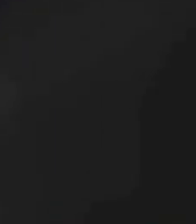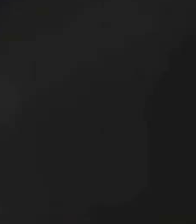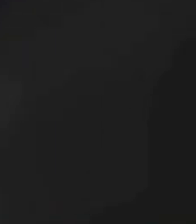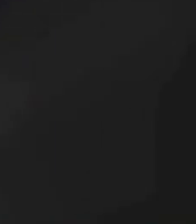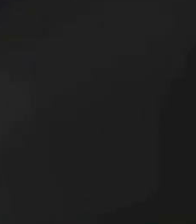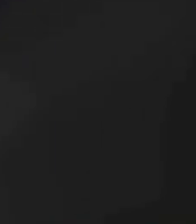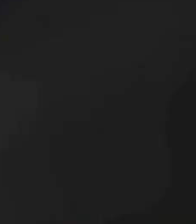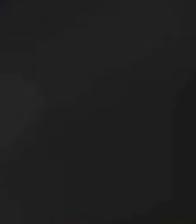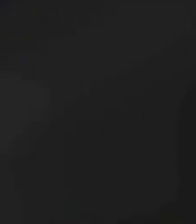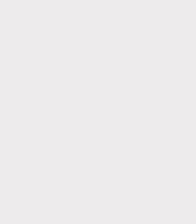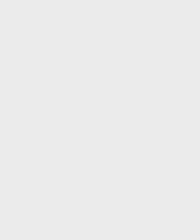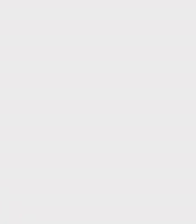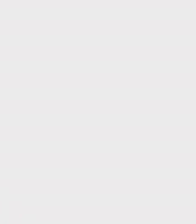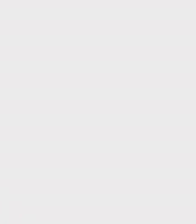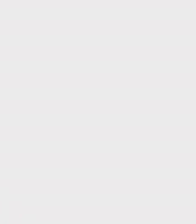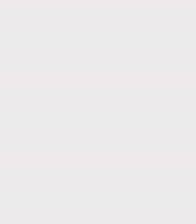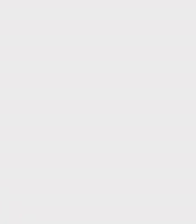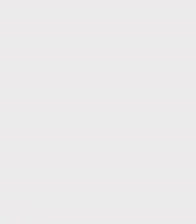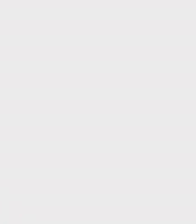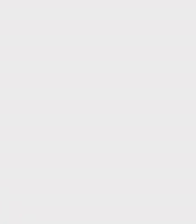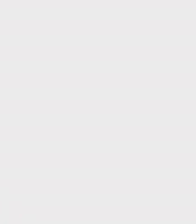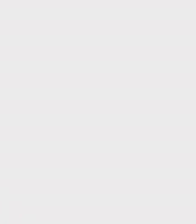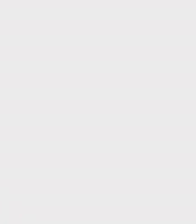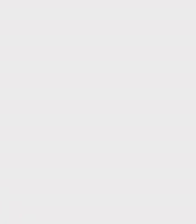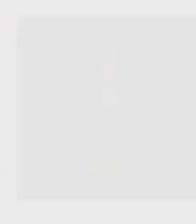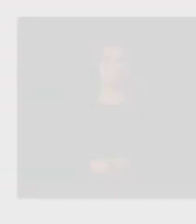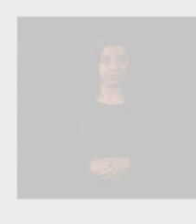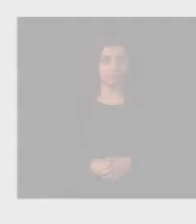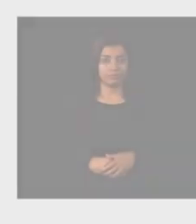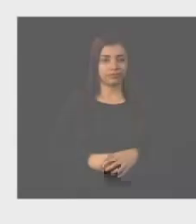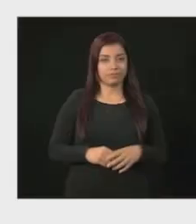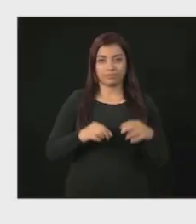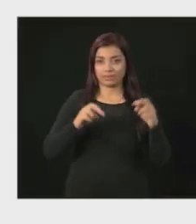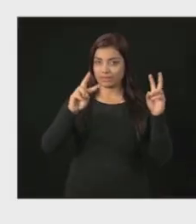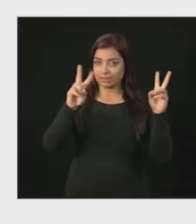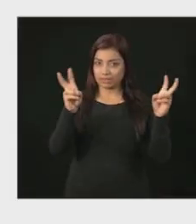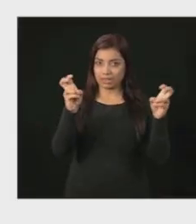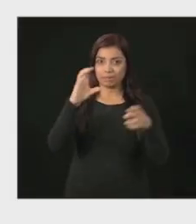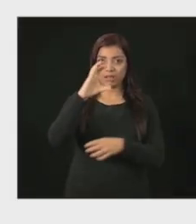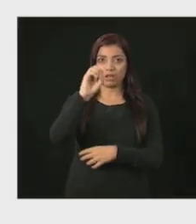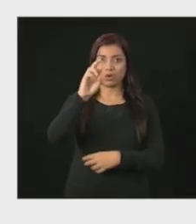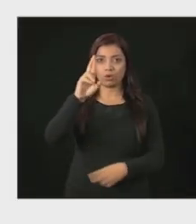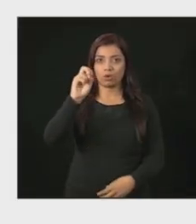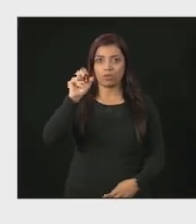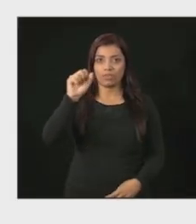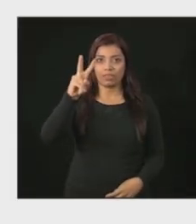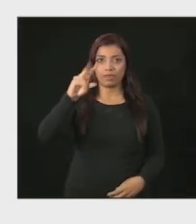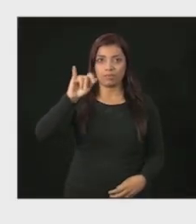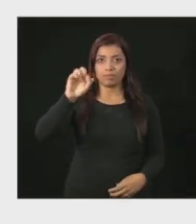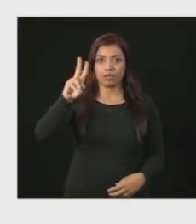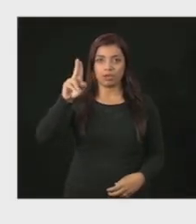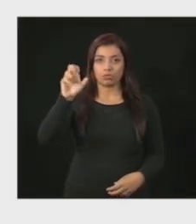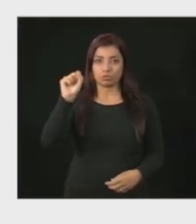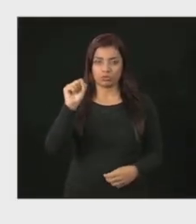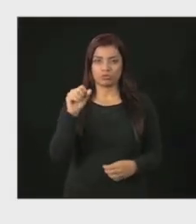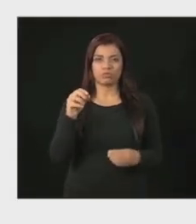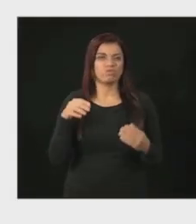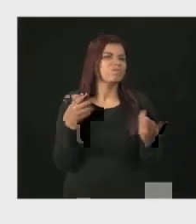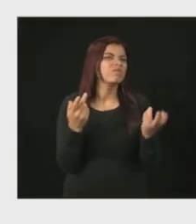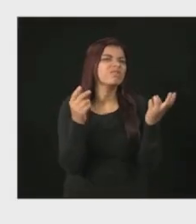cuarentena y tengo que pagar mi préstamo, yo no voy a incurrir en mora si yo dejo de pagar en préstamo en ese momento. Yo creo